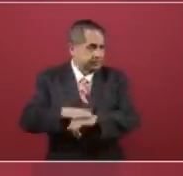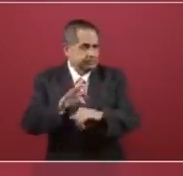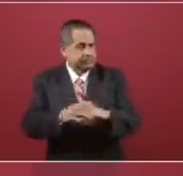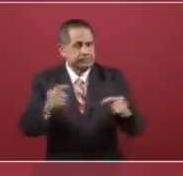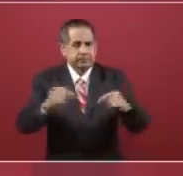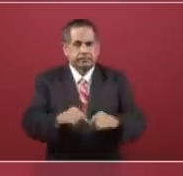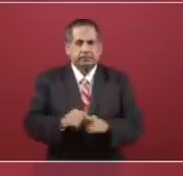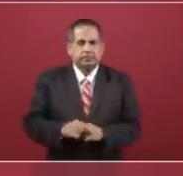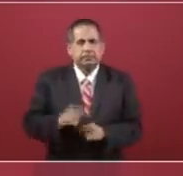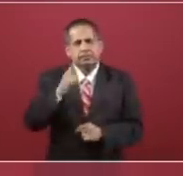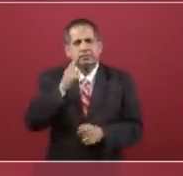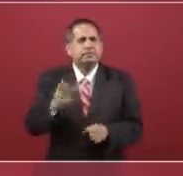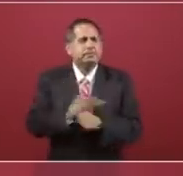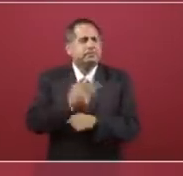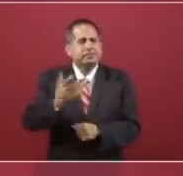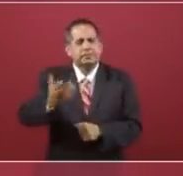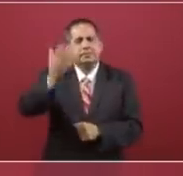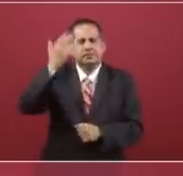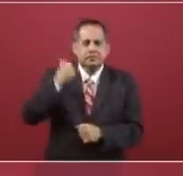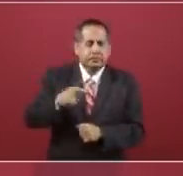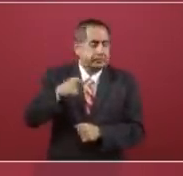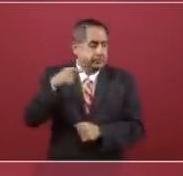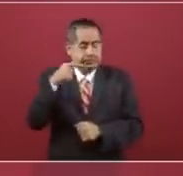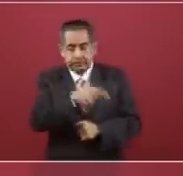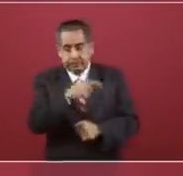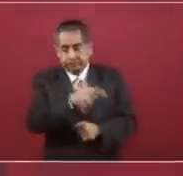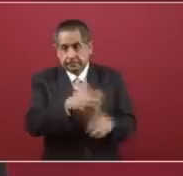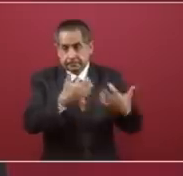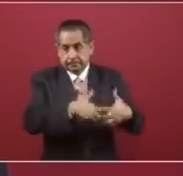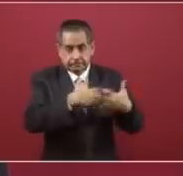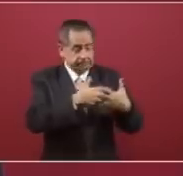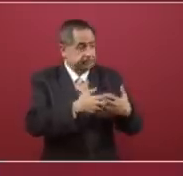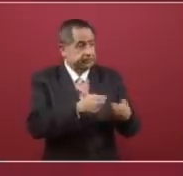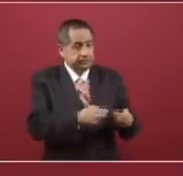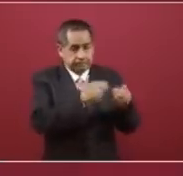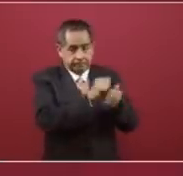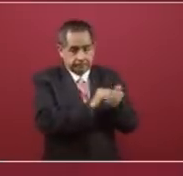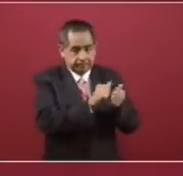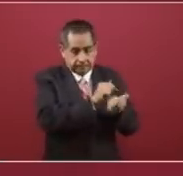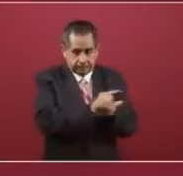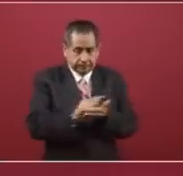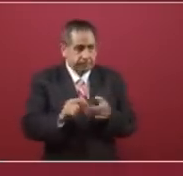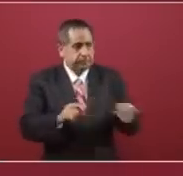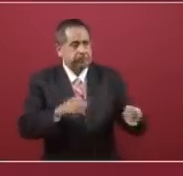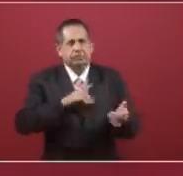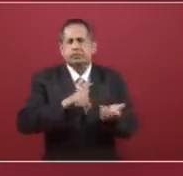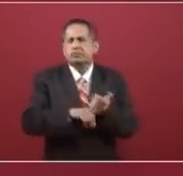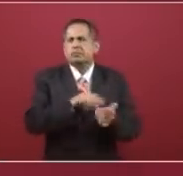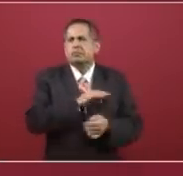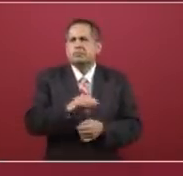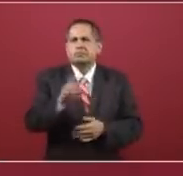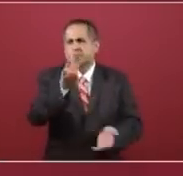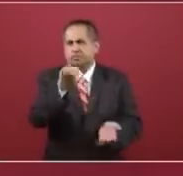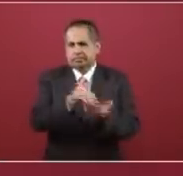¿qué pasaba antes? En esa refinería hay alrededor de 3.000 trabajadores.